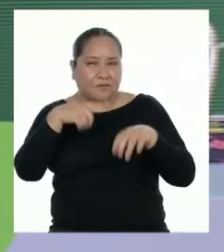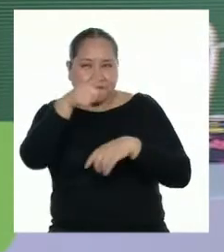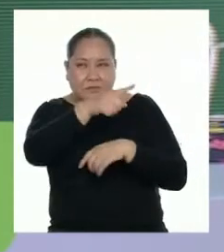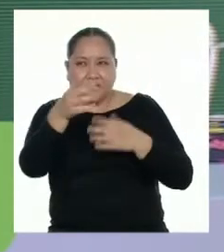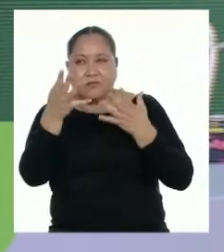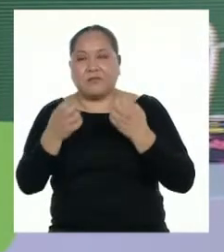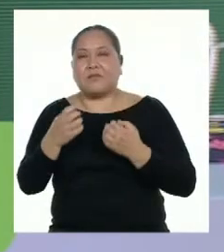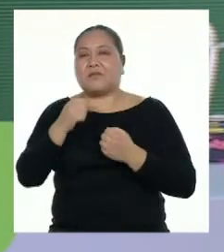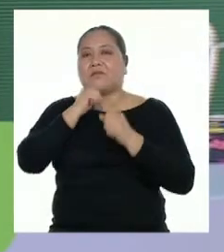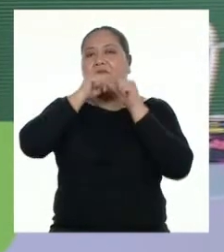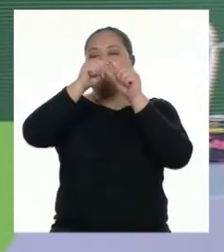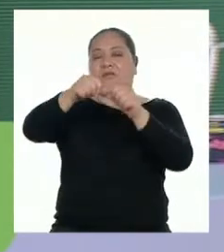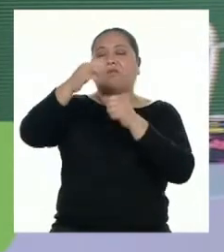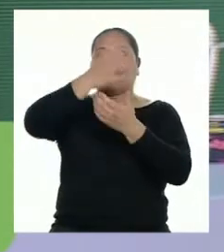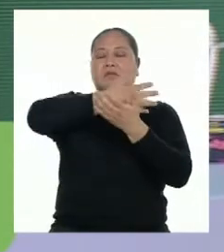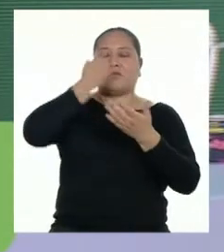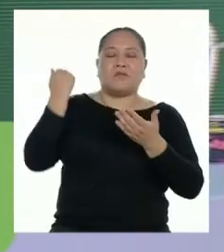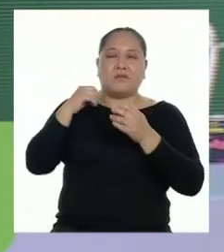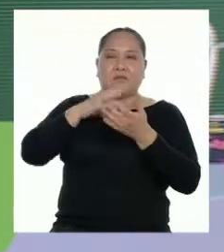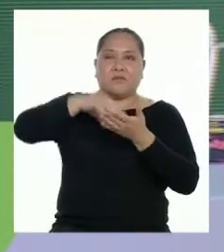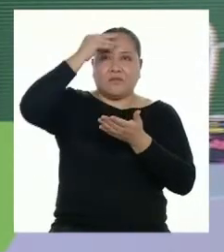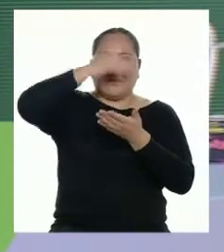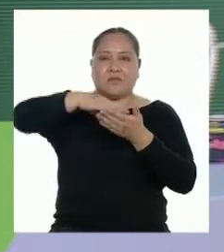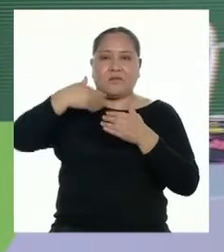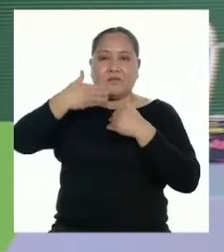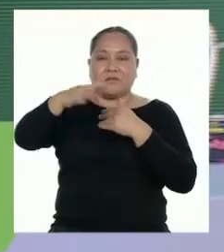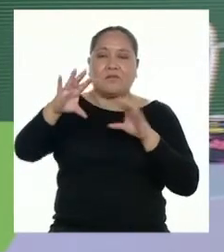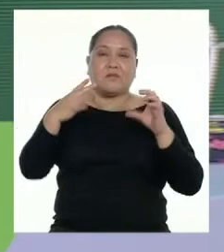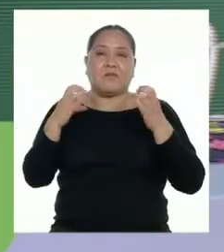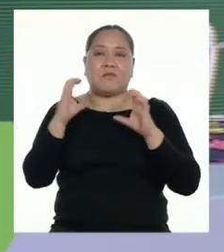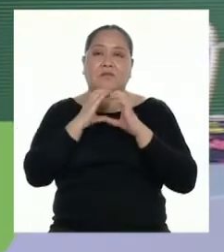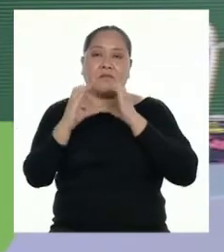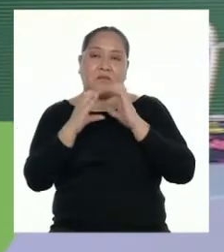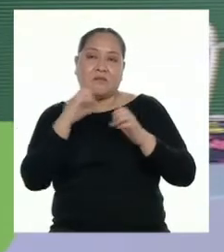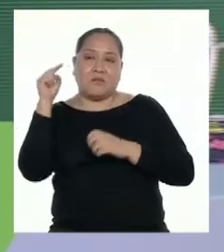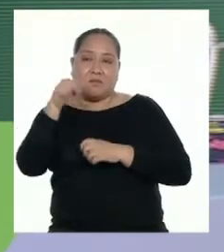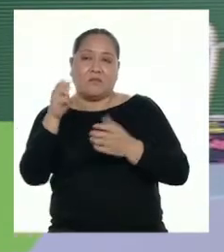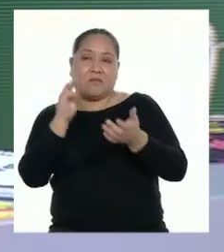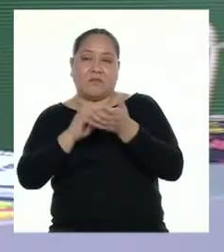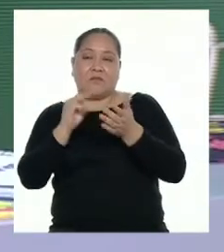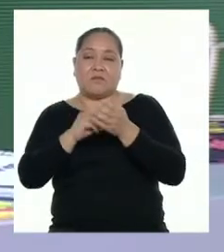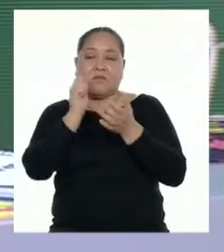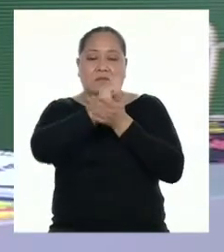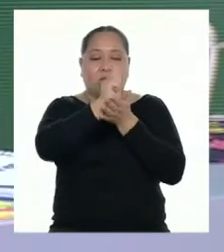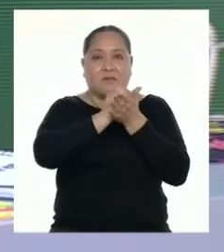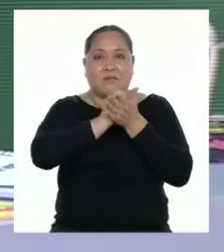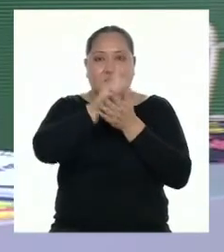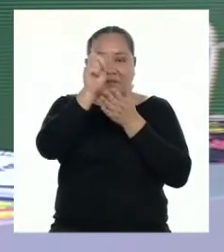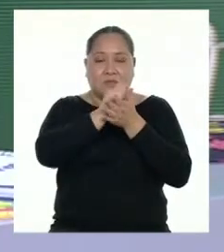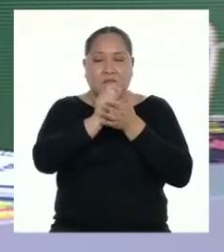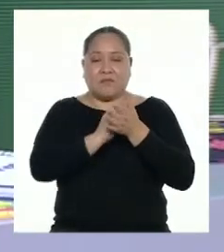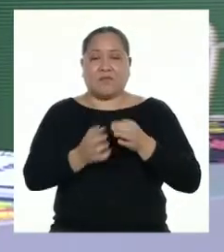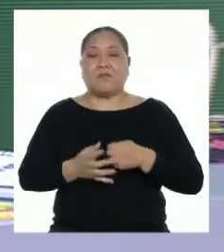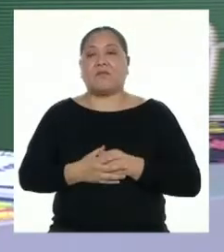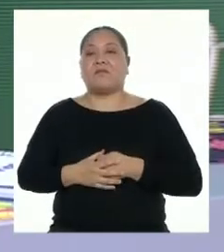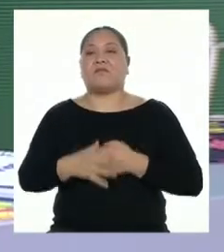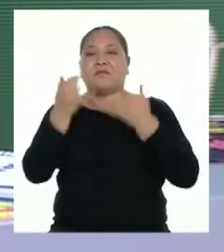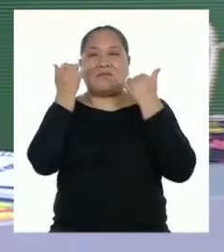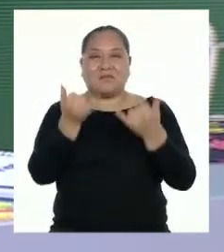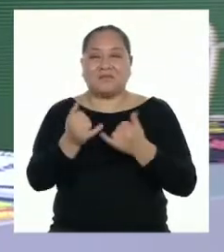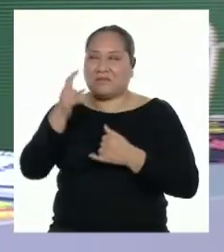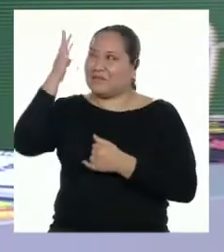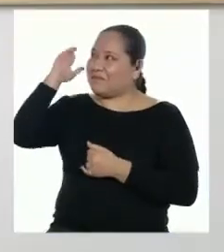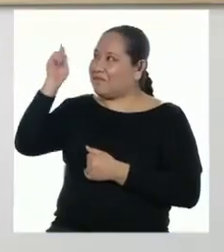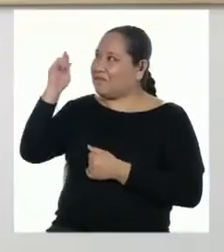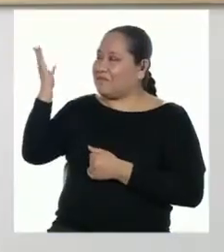para seguir mejorando en sus aprendizajes en el área de comunicación, sobre todo al producir un texto. Ahora, vamos con la